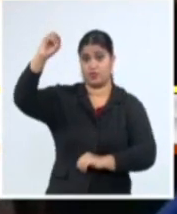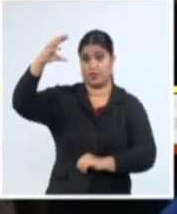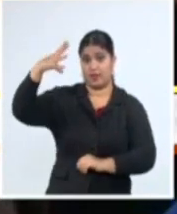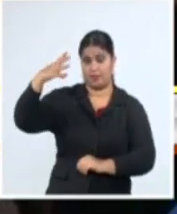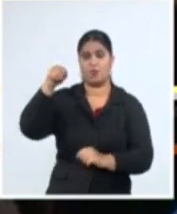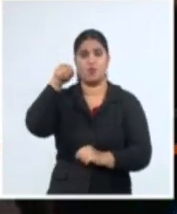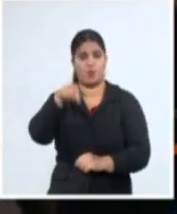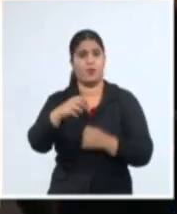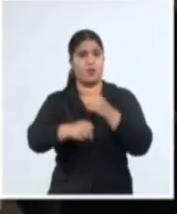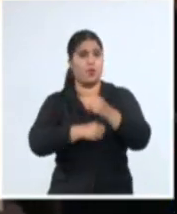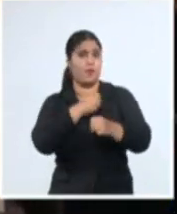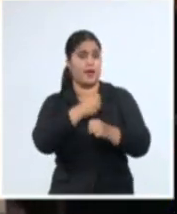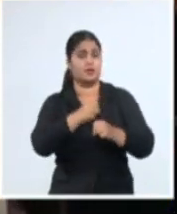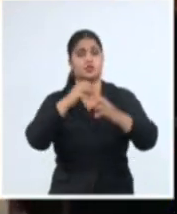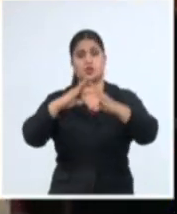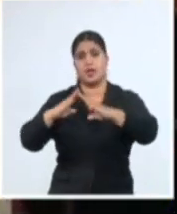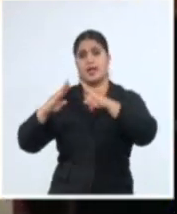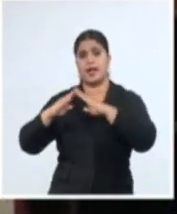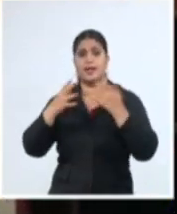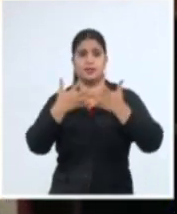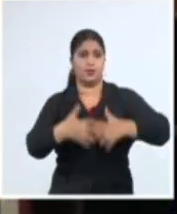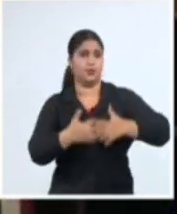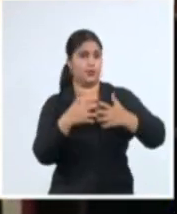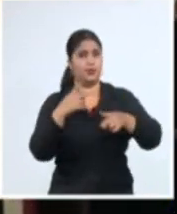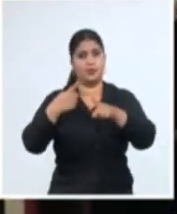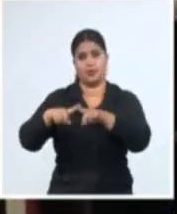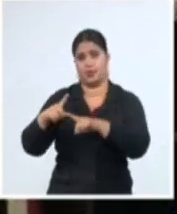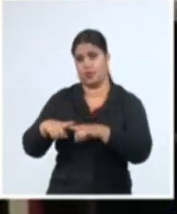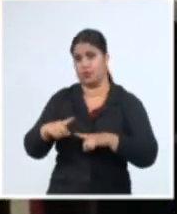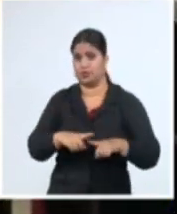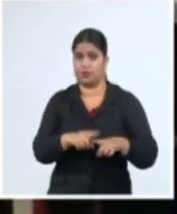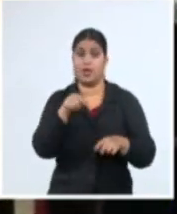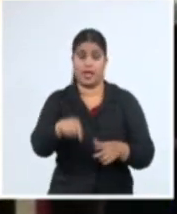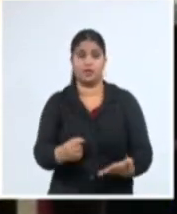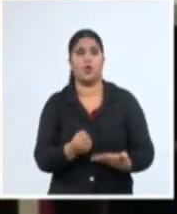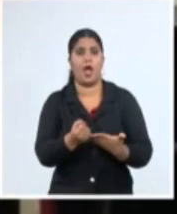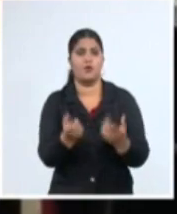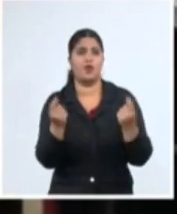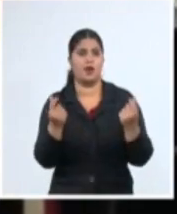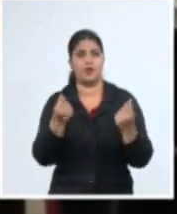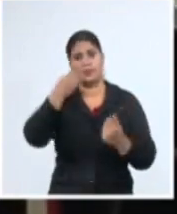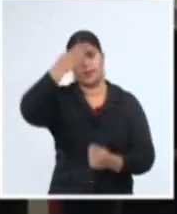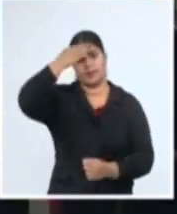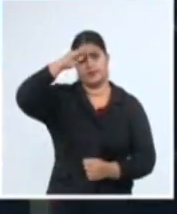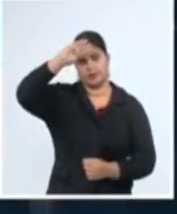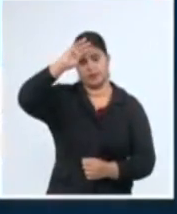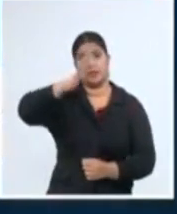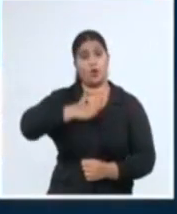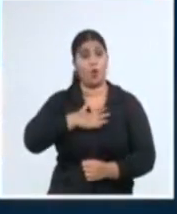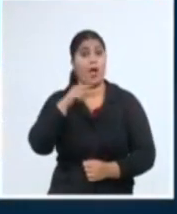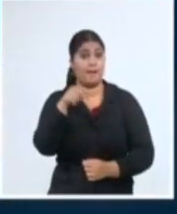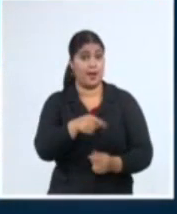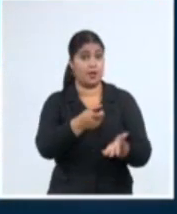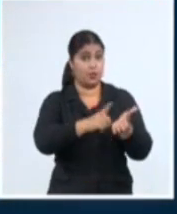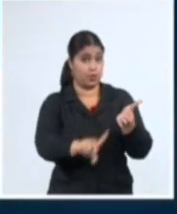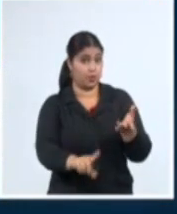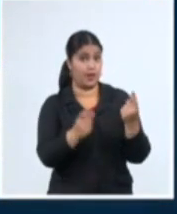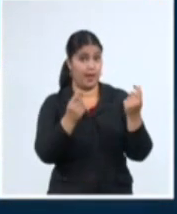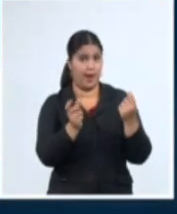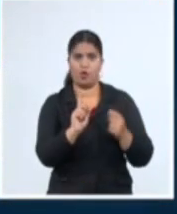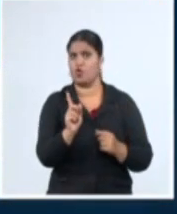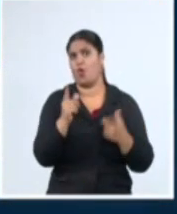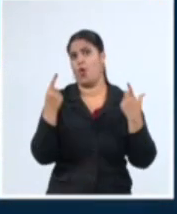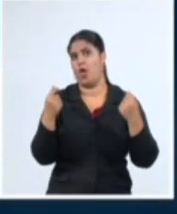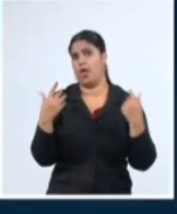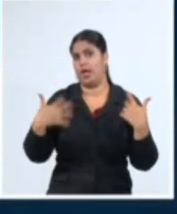en hogares, comercios e industrias, generando importantes ahorros en la factura de electricidad. Asimismo, enfatizó que permiten a